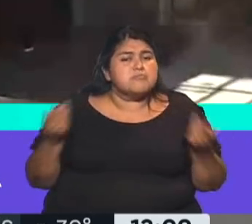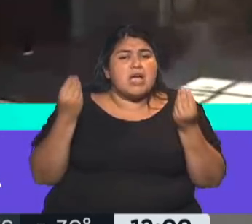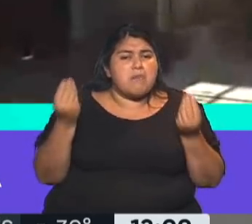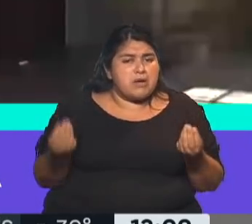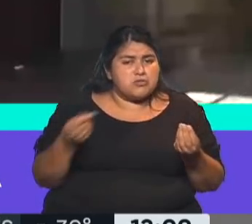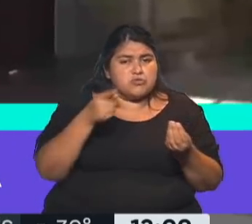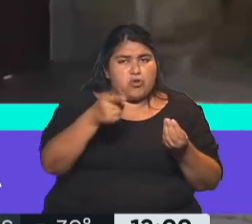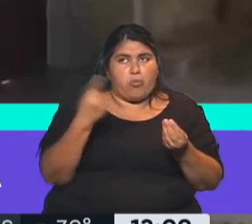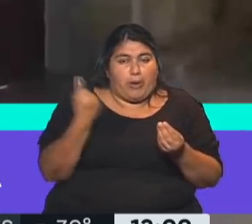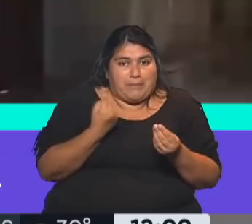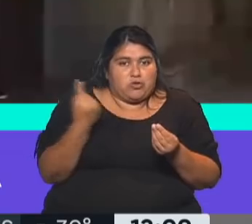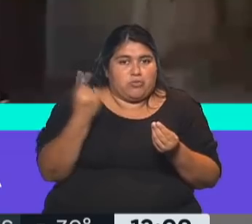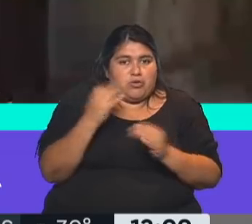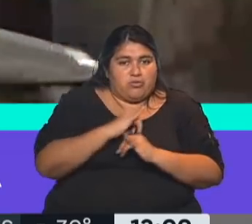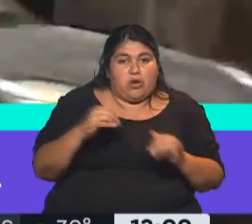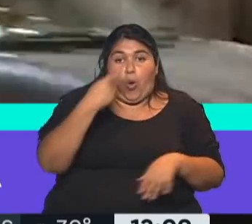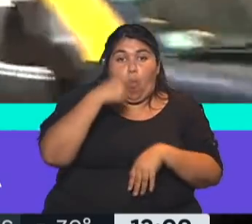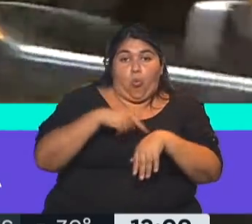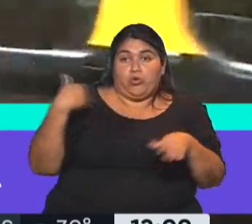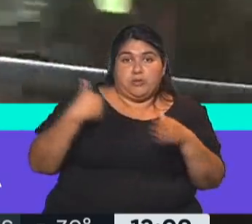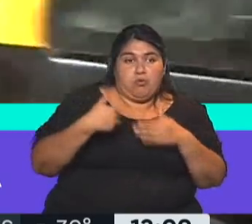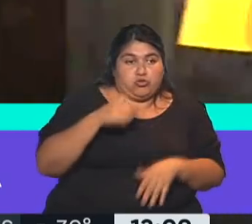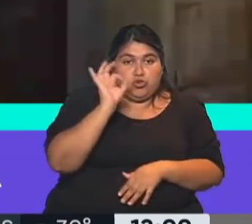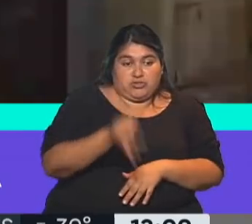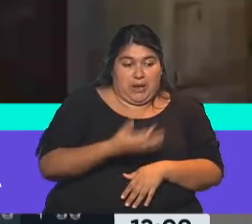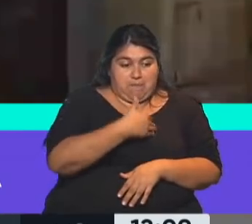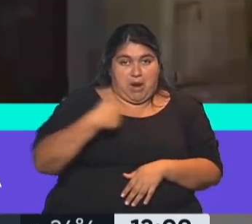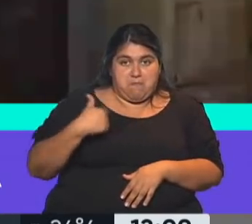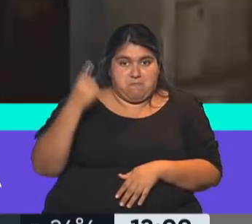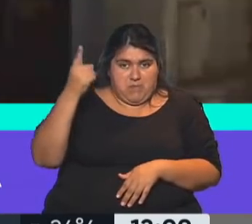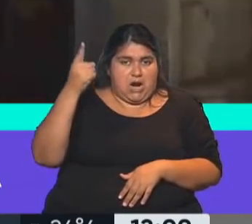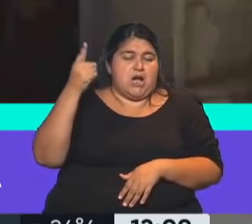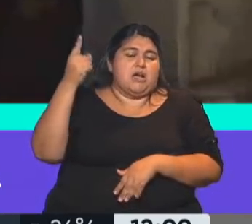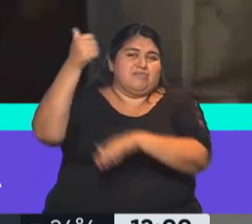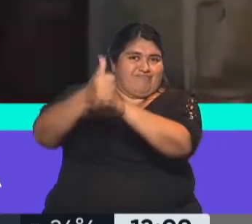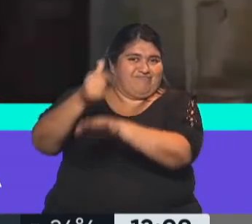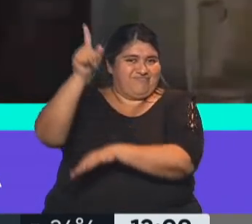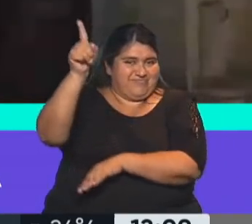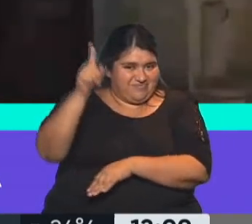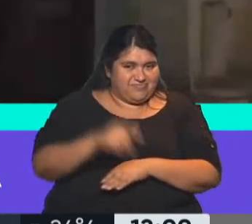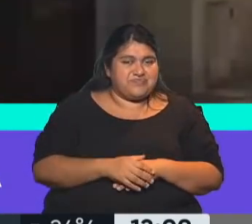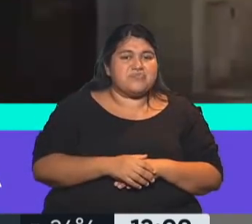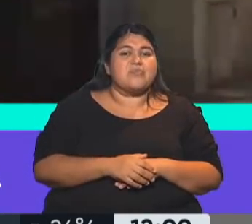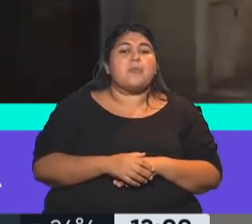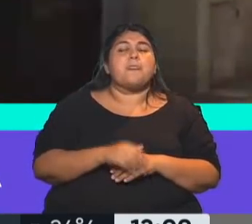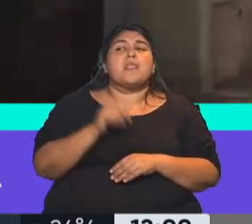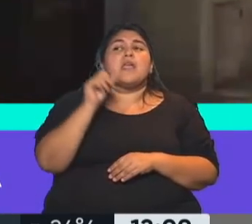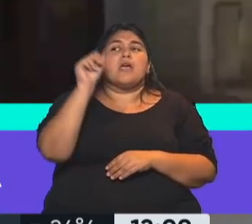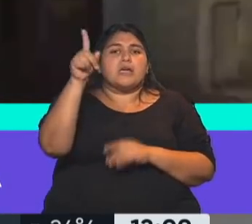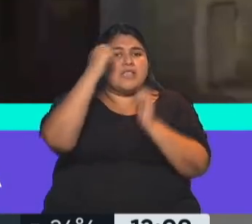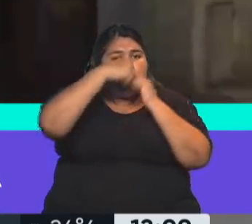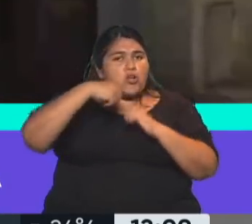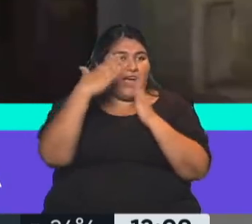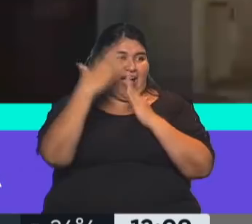porque esto es minuto a minuto. Lo último que pude saber de mi madre, que ahora está en Odessa, localizada en Odessa, en Ucrania, es que ella está escondida